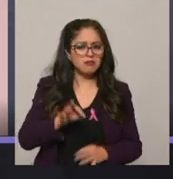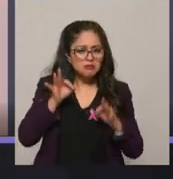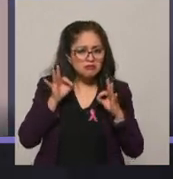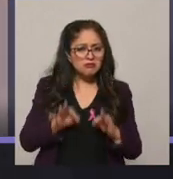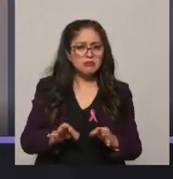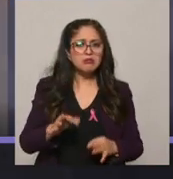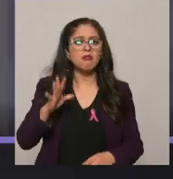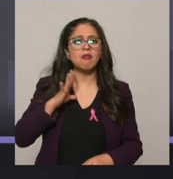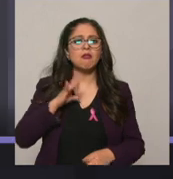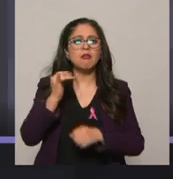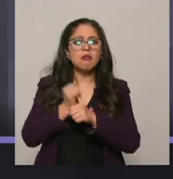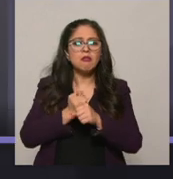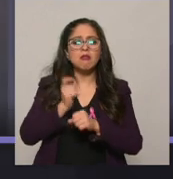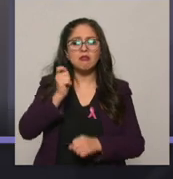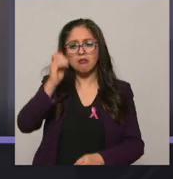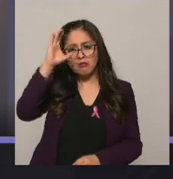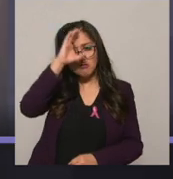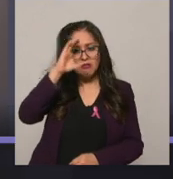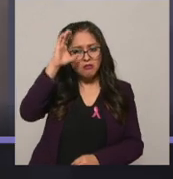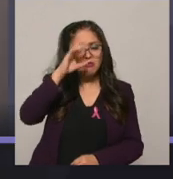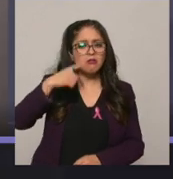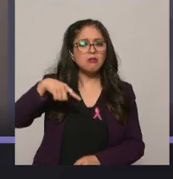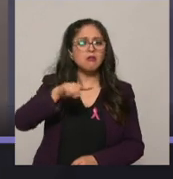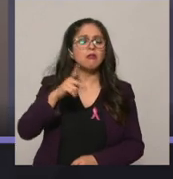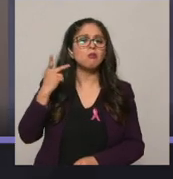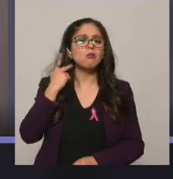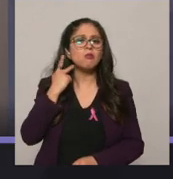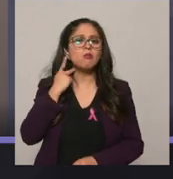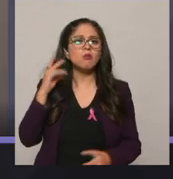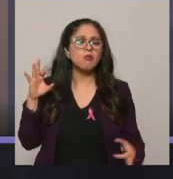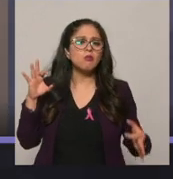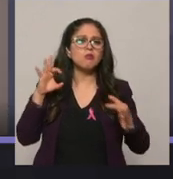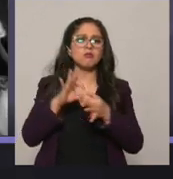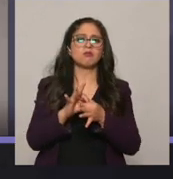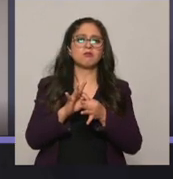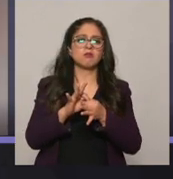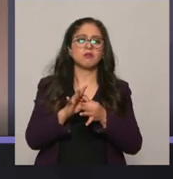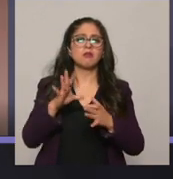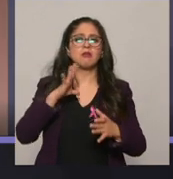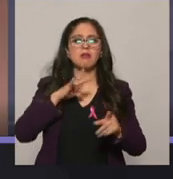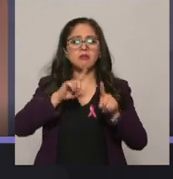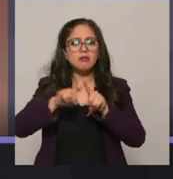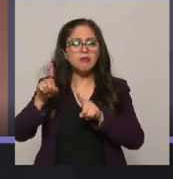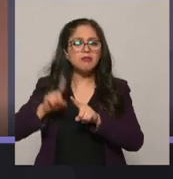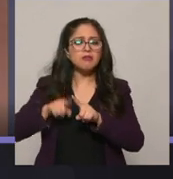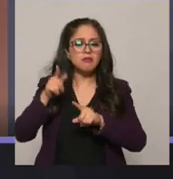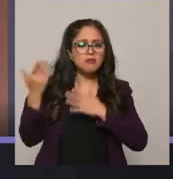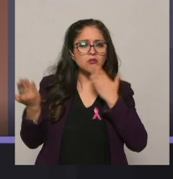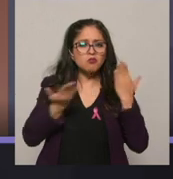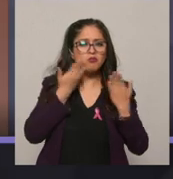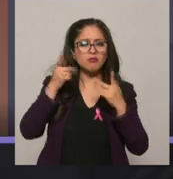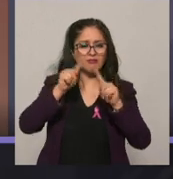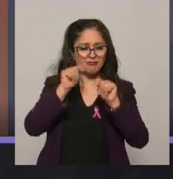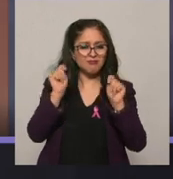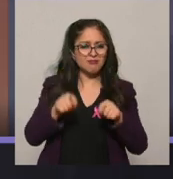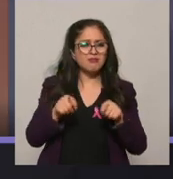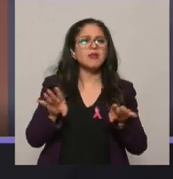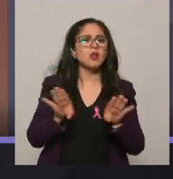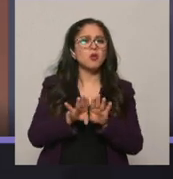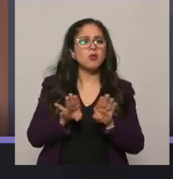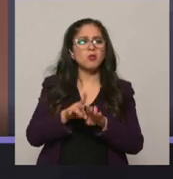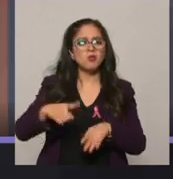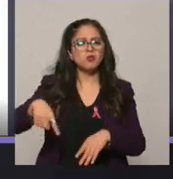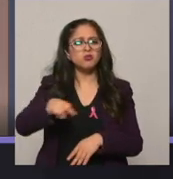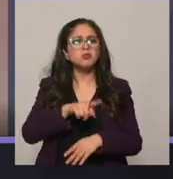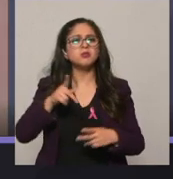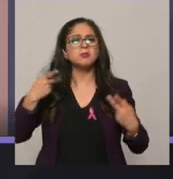estudios, la ciencia política nos ha brindado tesis sobre cómo el servicio público,